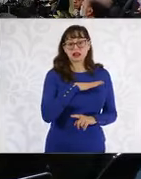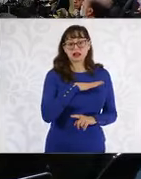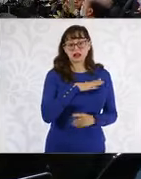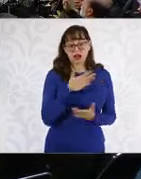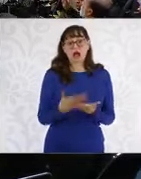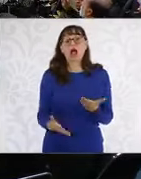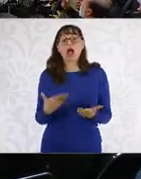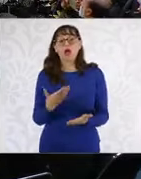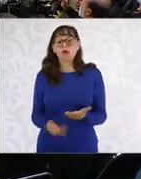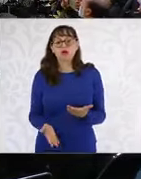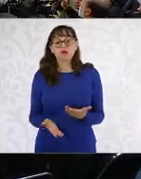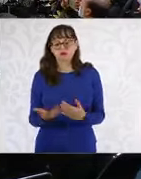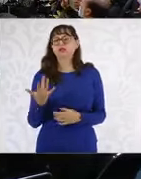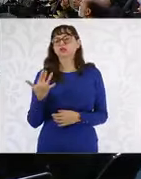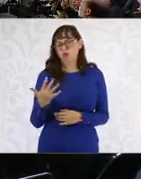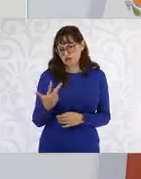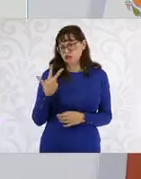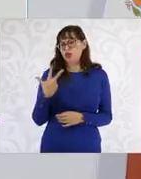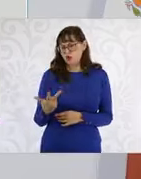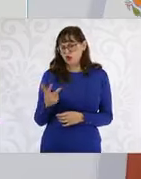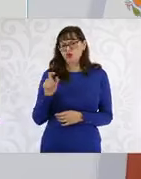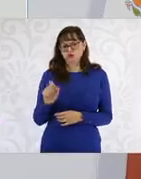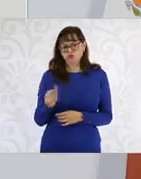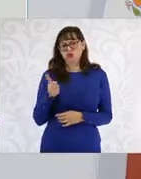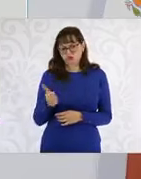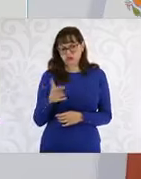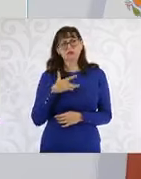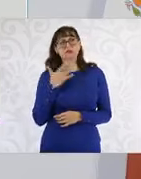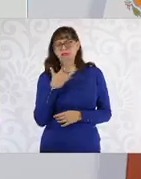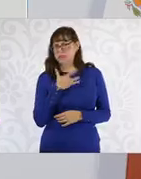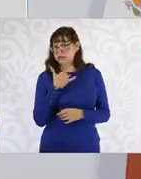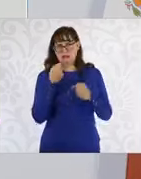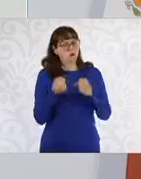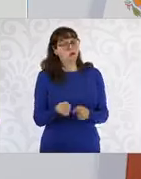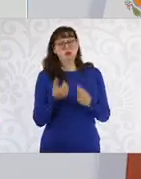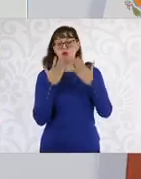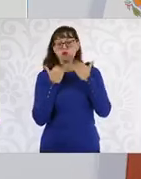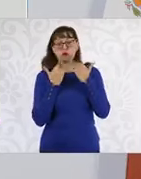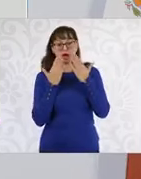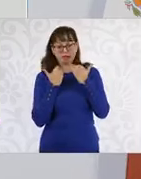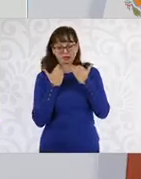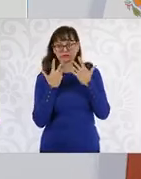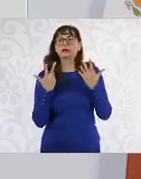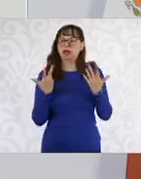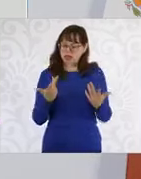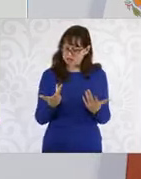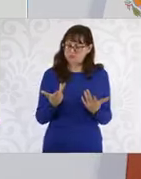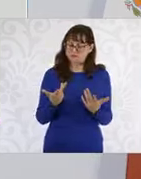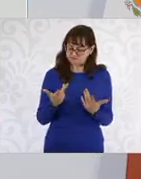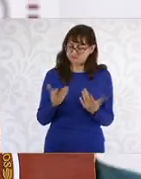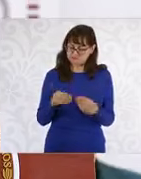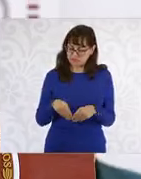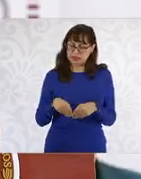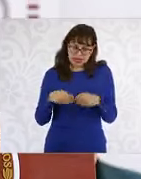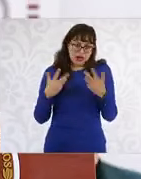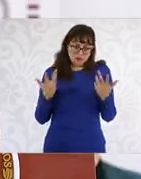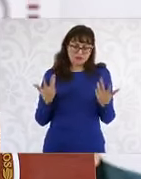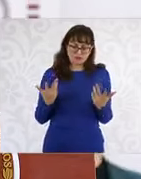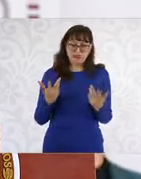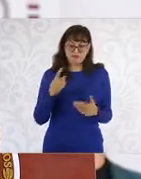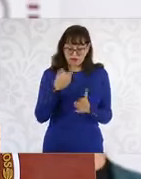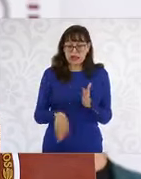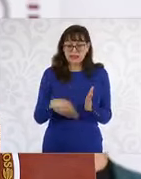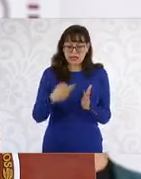Y ahora 58.6 se siente inseguro. ¿Que todavía tenemos que bajar? Pues claro.